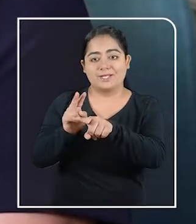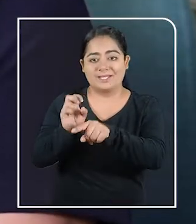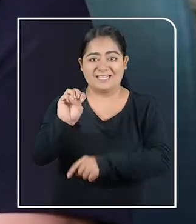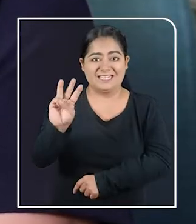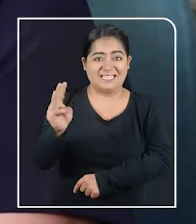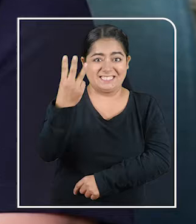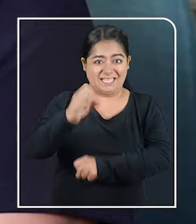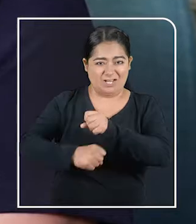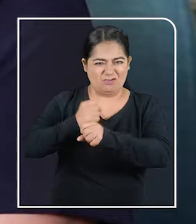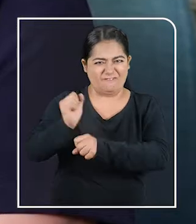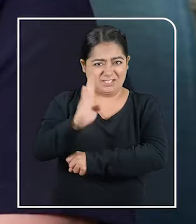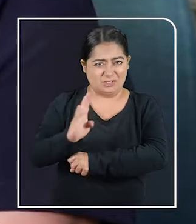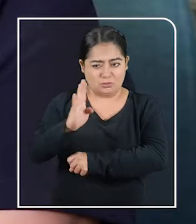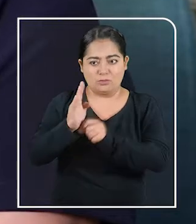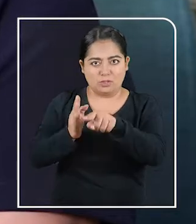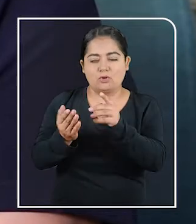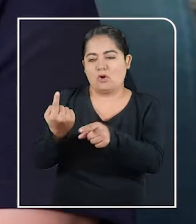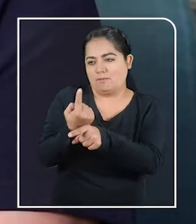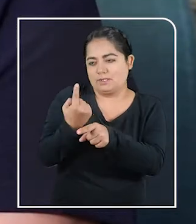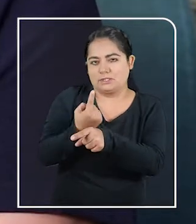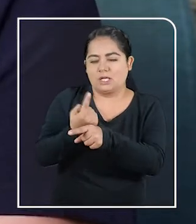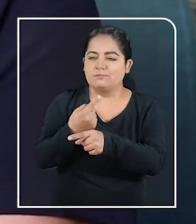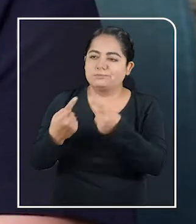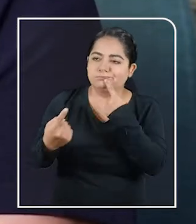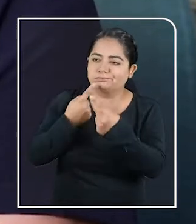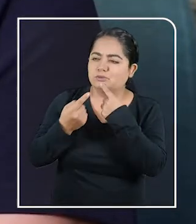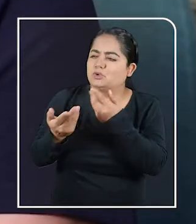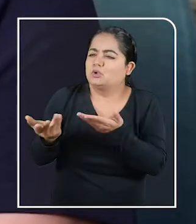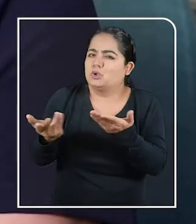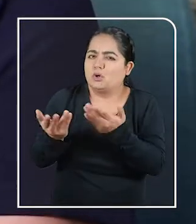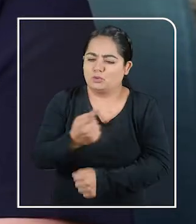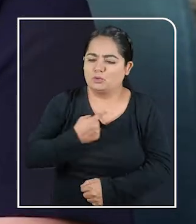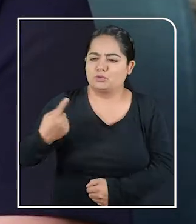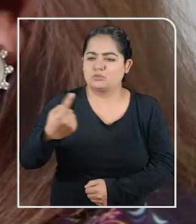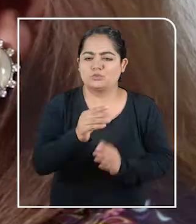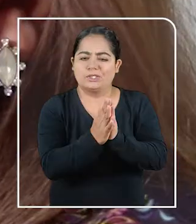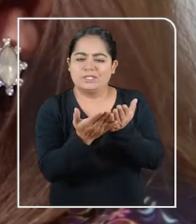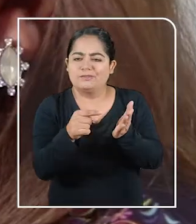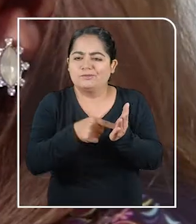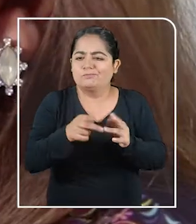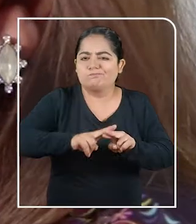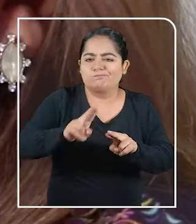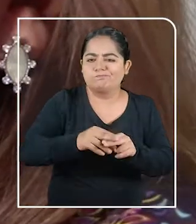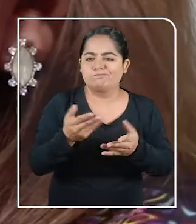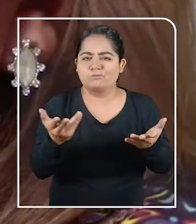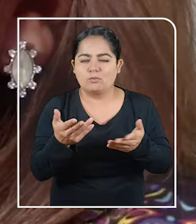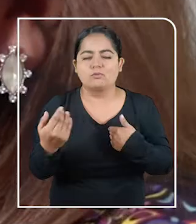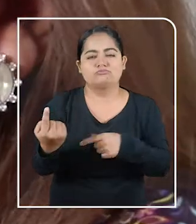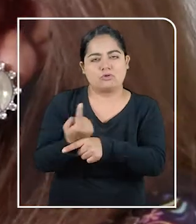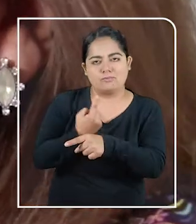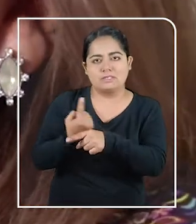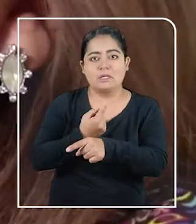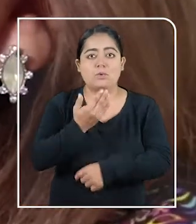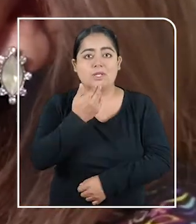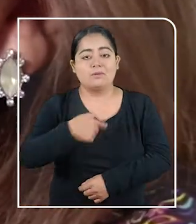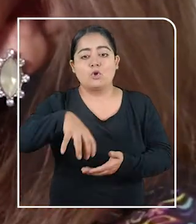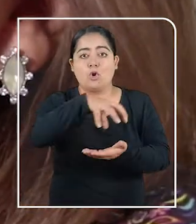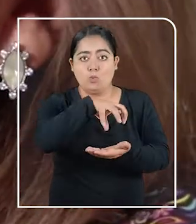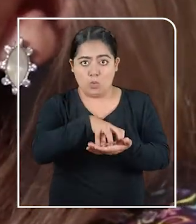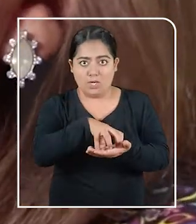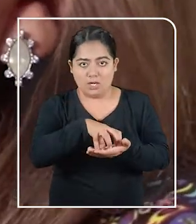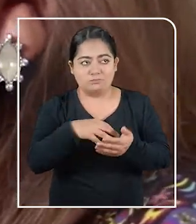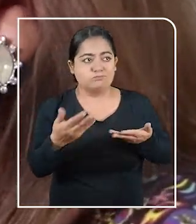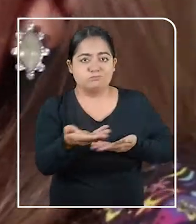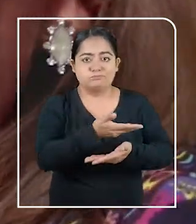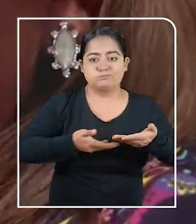tercer año, Javiera Castañeda, para ver cómo podíamos trabajar este libro. También lo conversamos a nivel comunal,